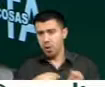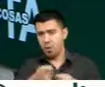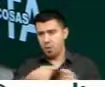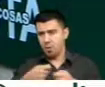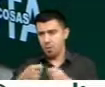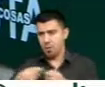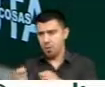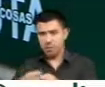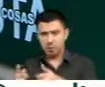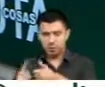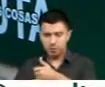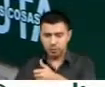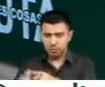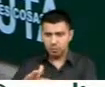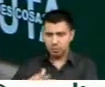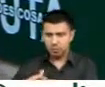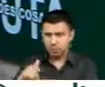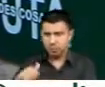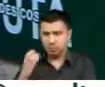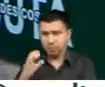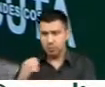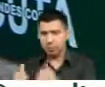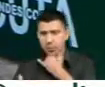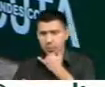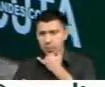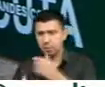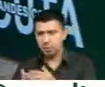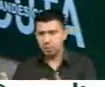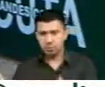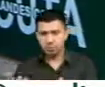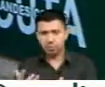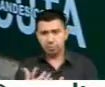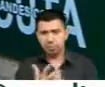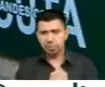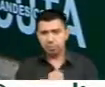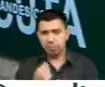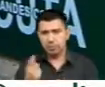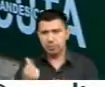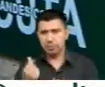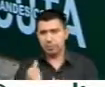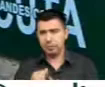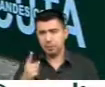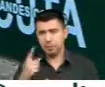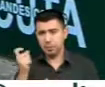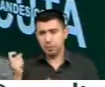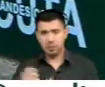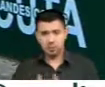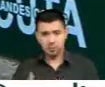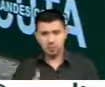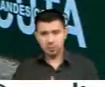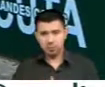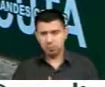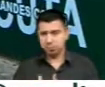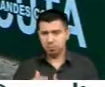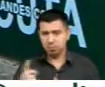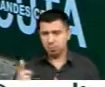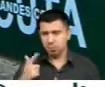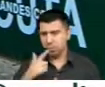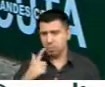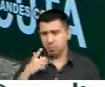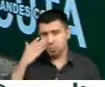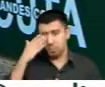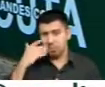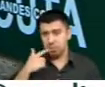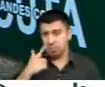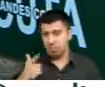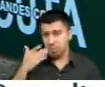de frontera, específicamente en Colombia, estarían recolectando o recogiendo la moneda venezolana con fines ilegales. La Cancillería dejó claro que lo único